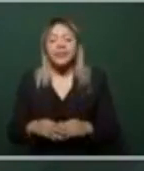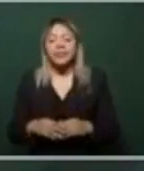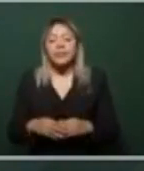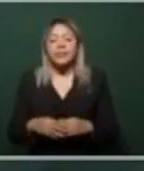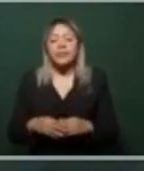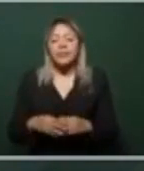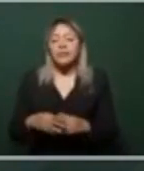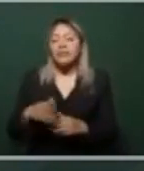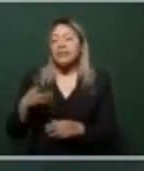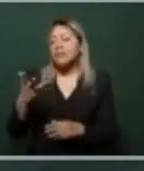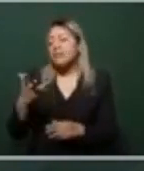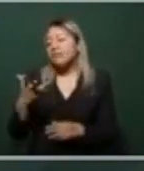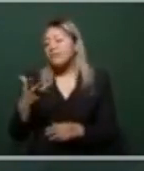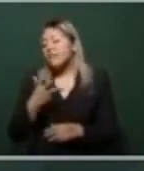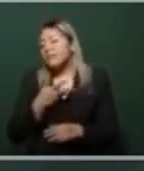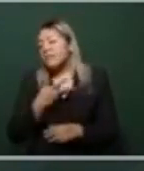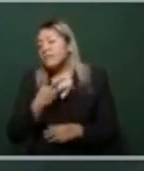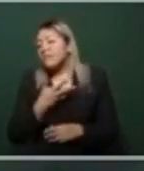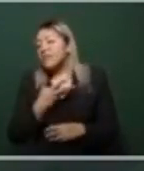tienen